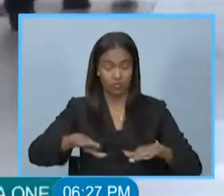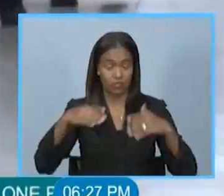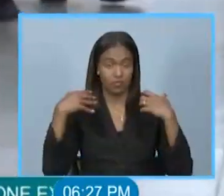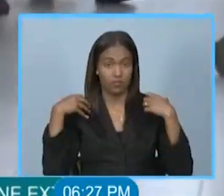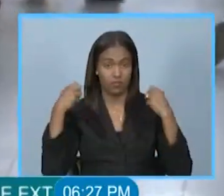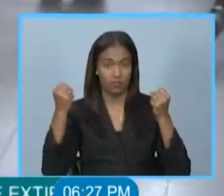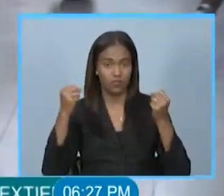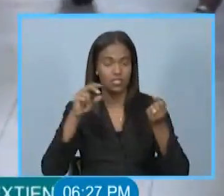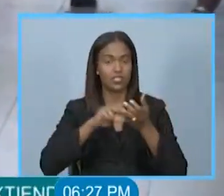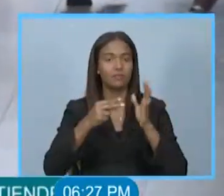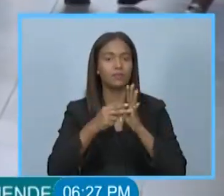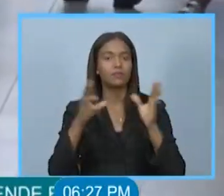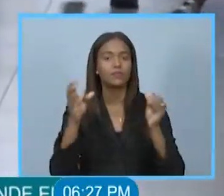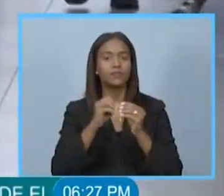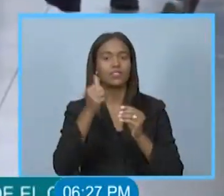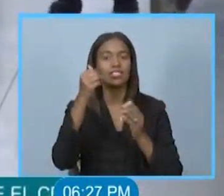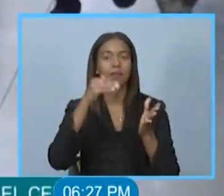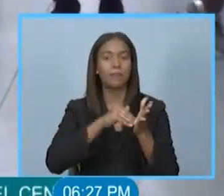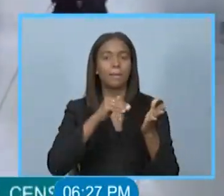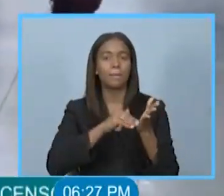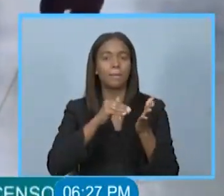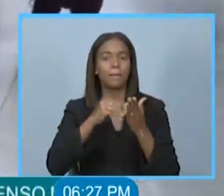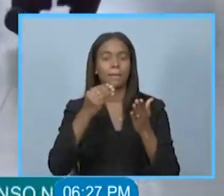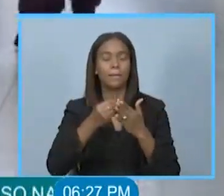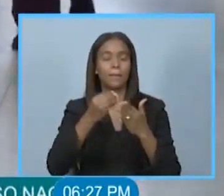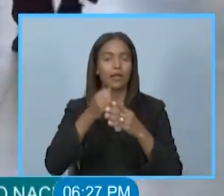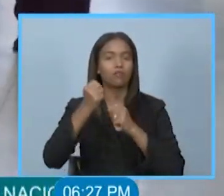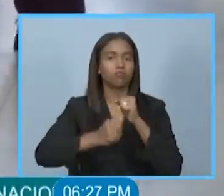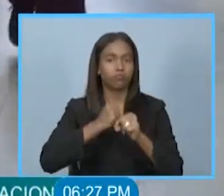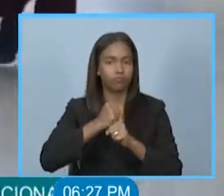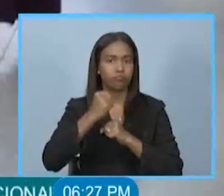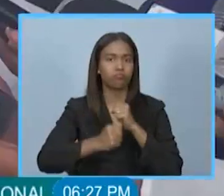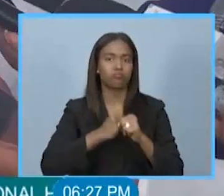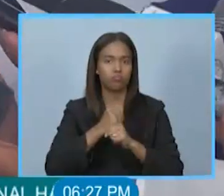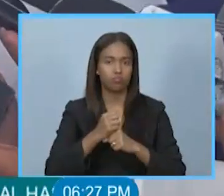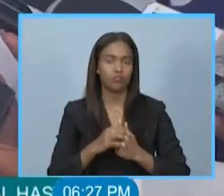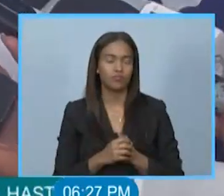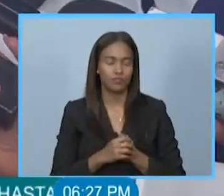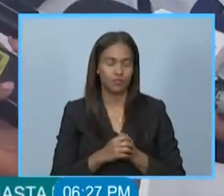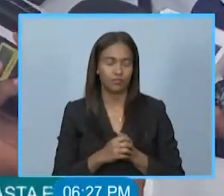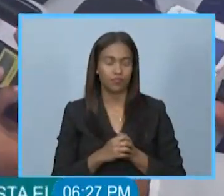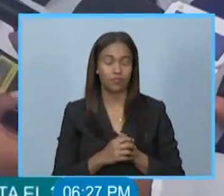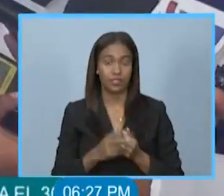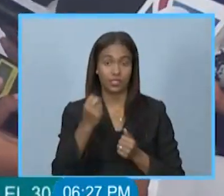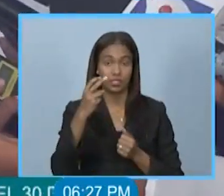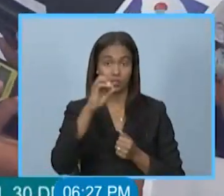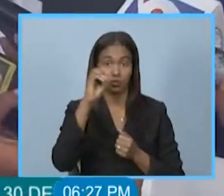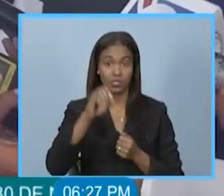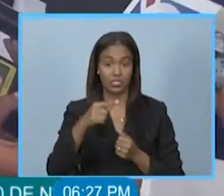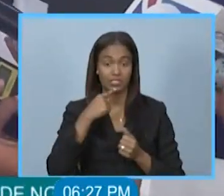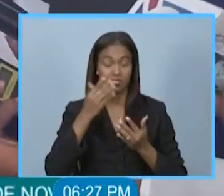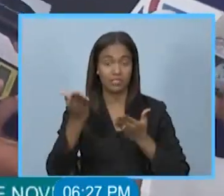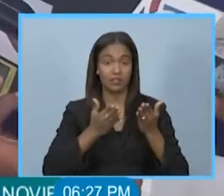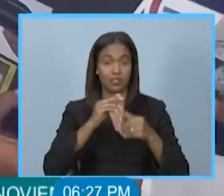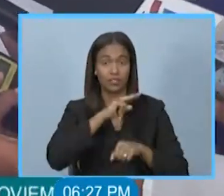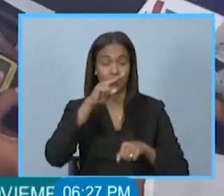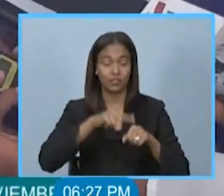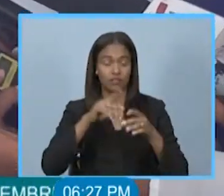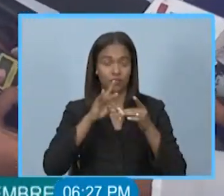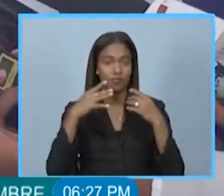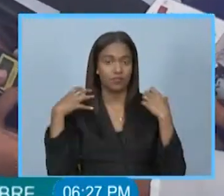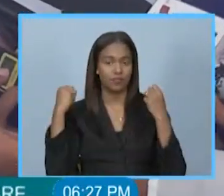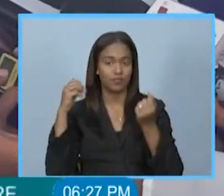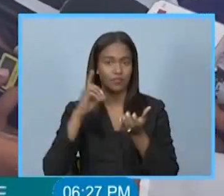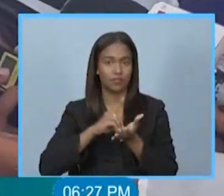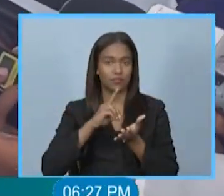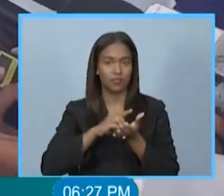salud equivale a unos 10.000 millones de pesos cada año 14% dice el servicio nacional de salud el